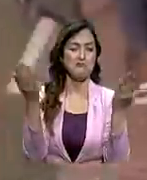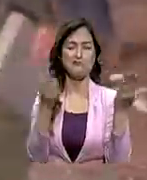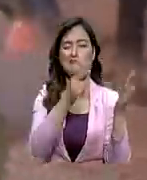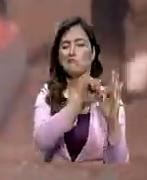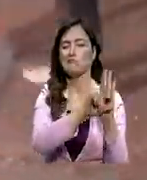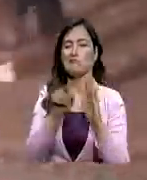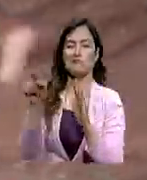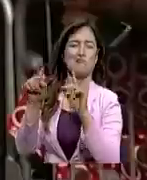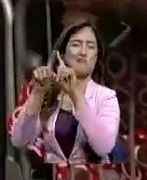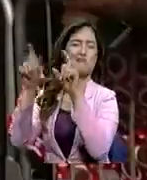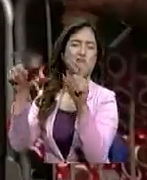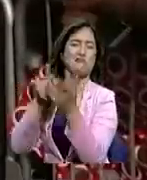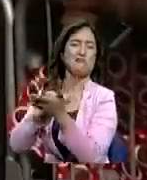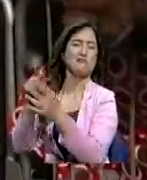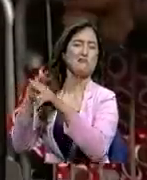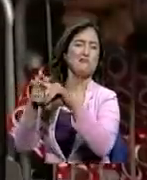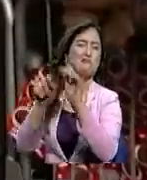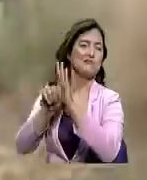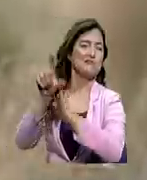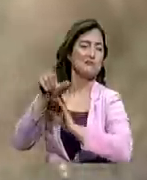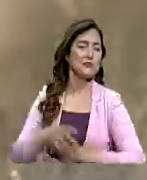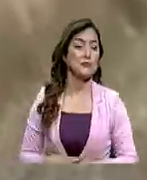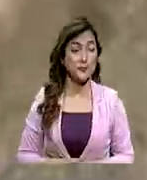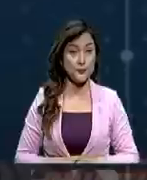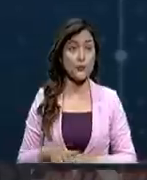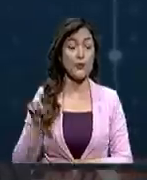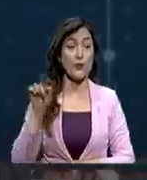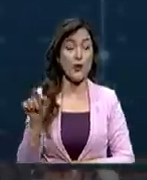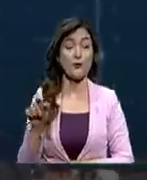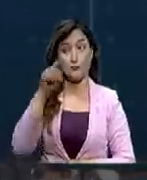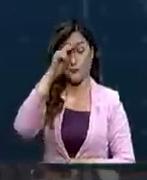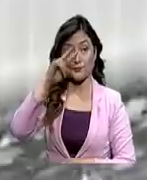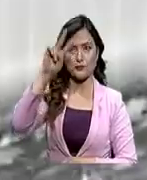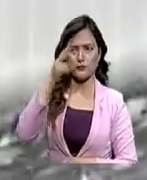coincidencia, México incrementó la detención de inmigrantes ecuatorianos en su territorio.